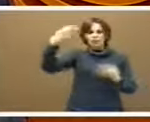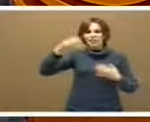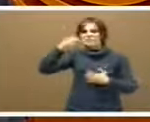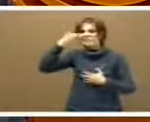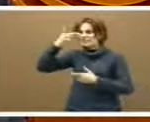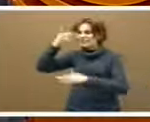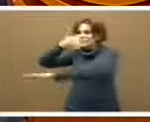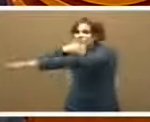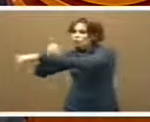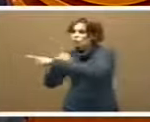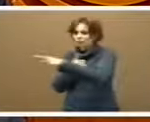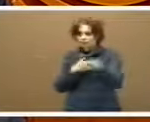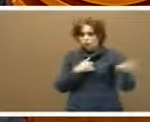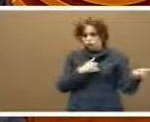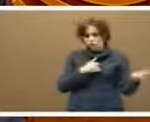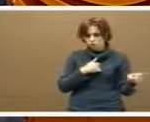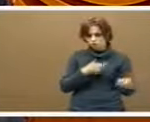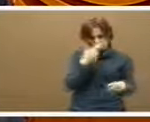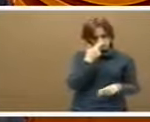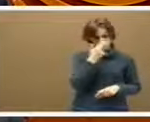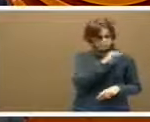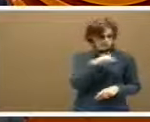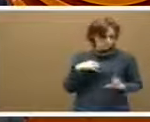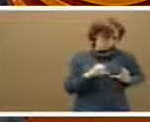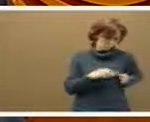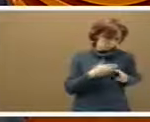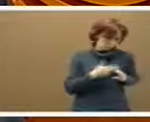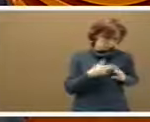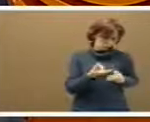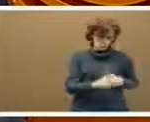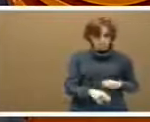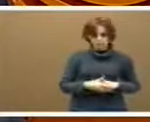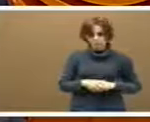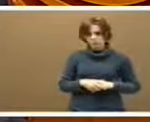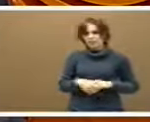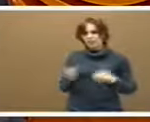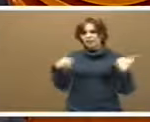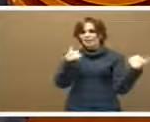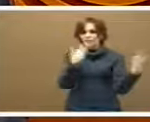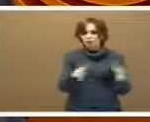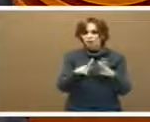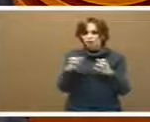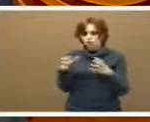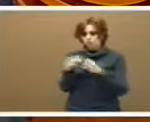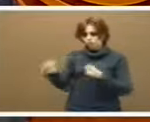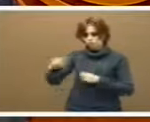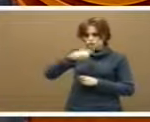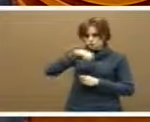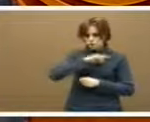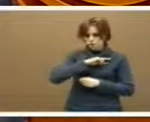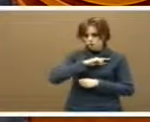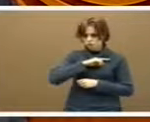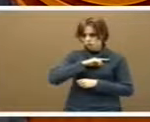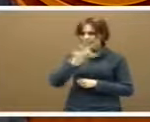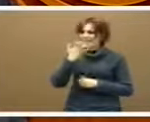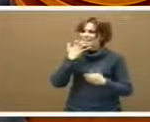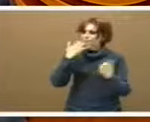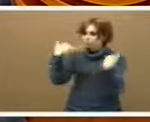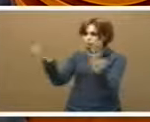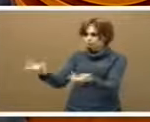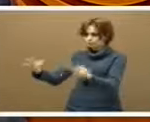a ver si de una vez por todas somos capaces de ser generosos todos, empezando nosotros a dar ejemplo de ello. Esta enmienda